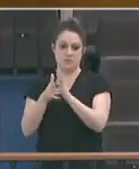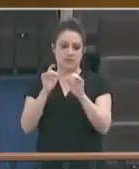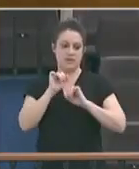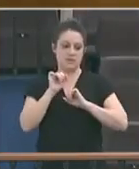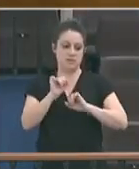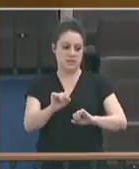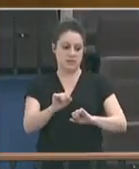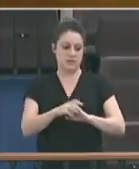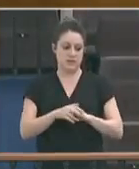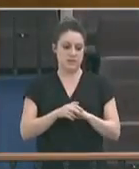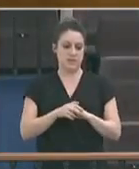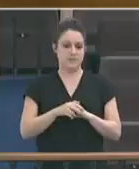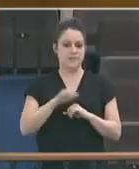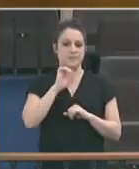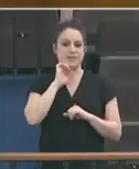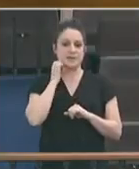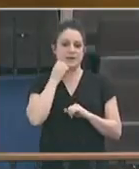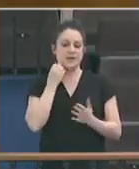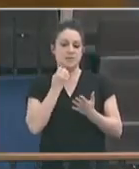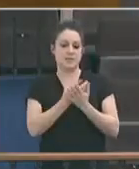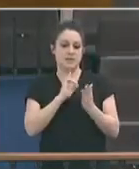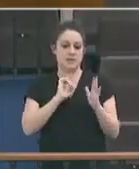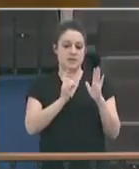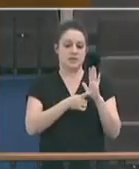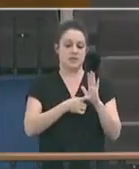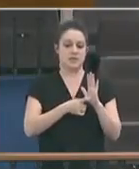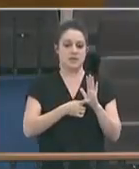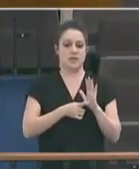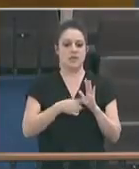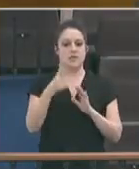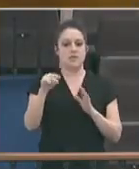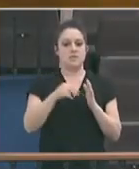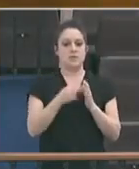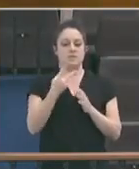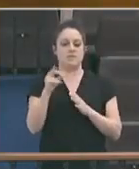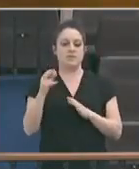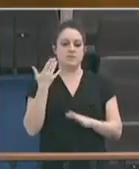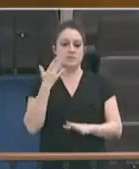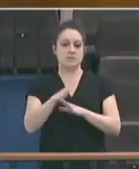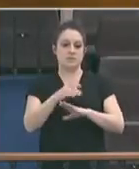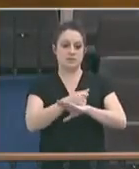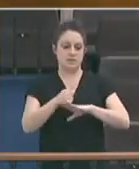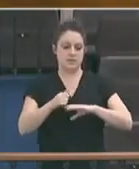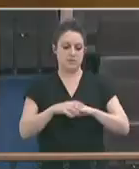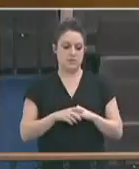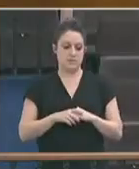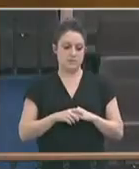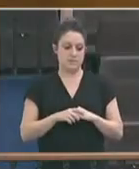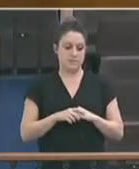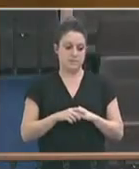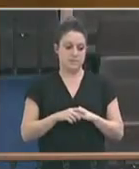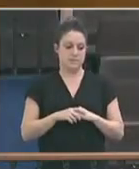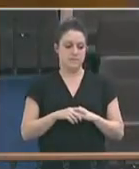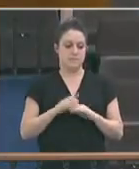totalidad al proyecto de ley de presupuestos de la Junta de Comunidades de Castilla-La Mancha para 2020, presentada por el Grupo Parlamentario Ciudadanos.